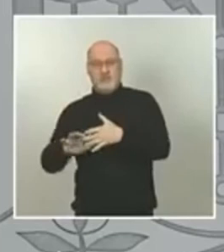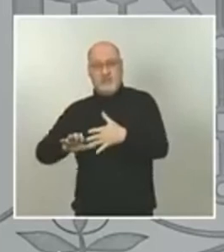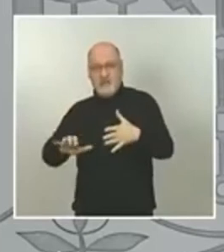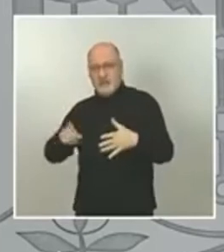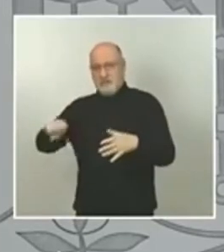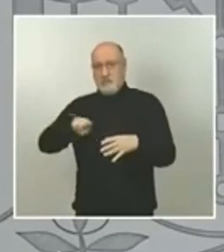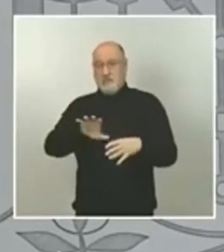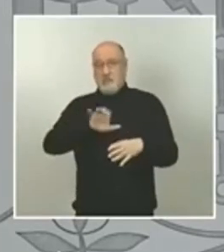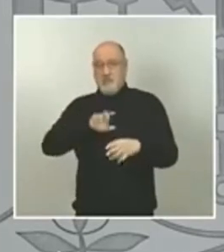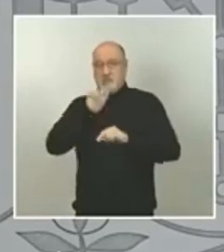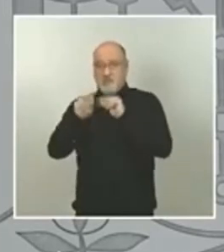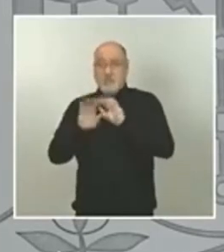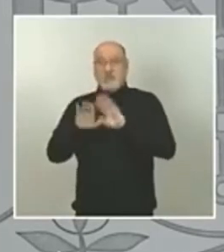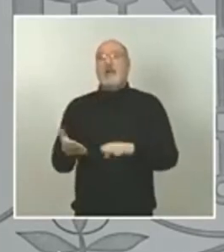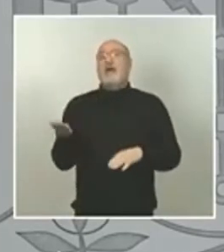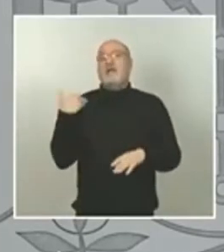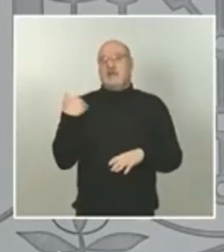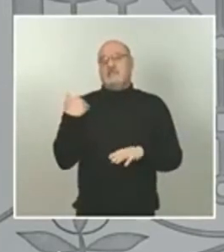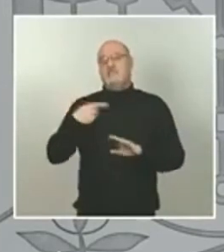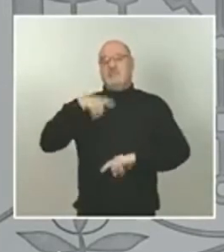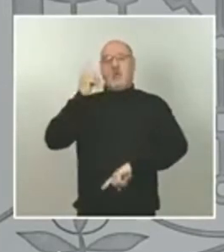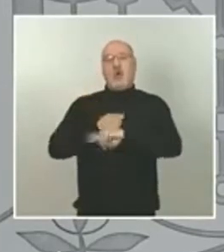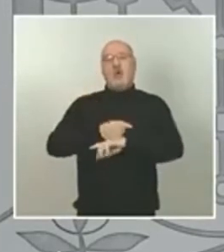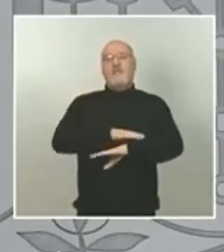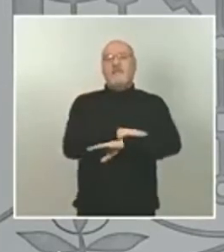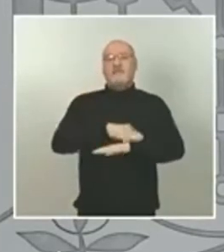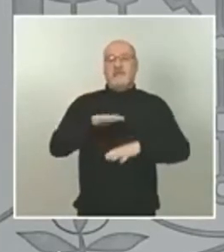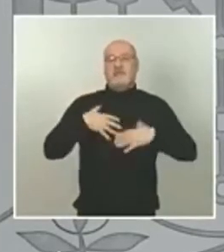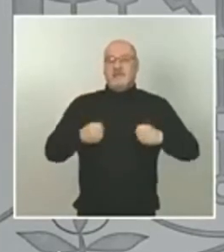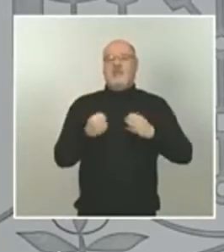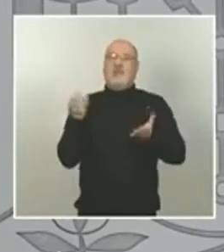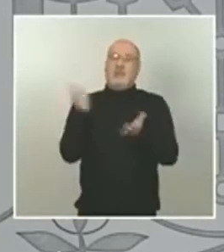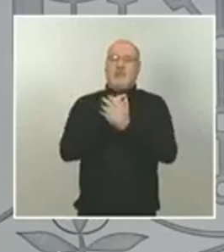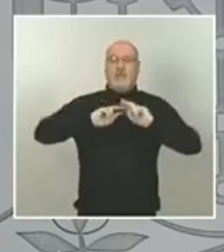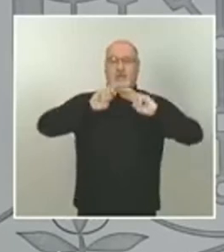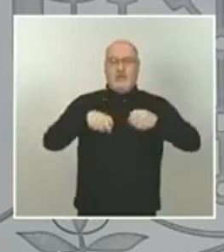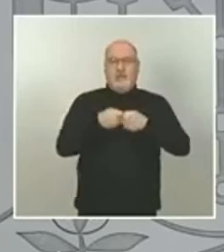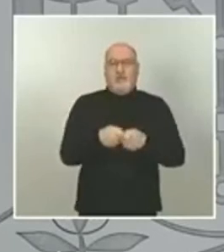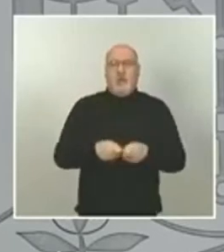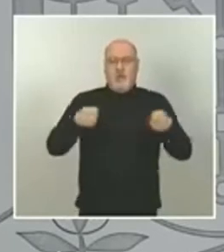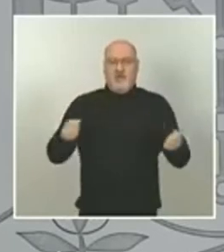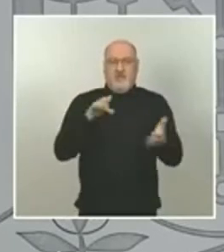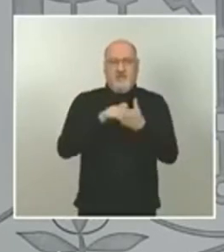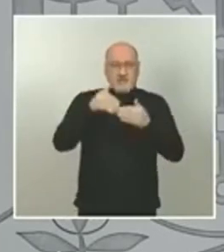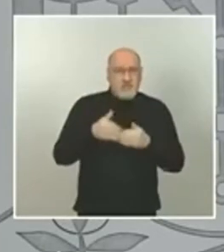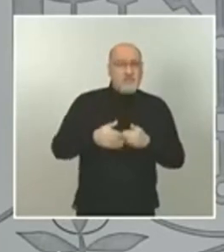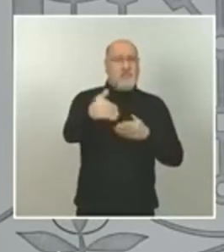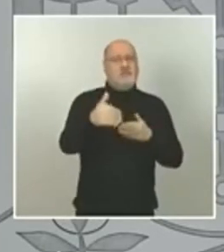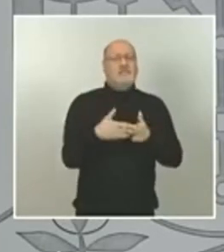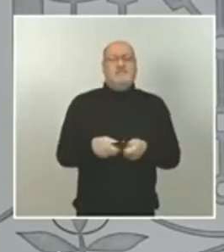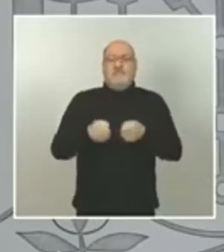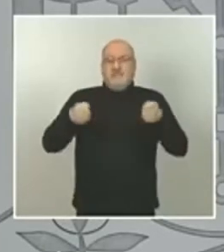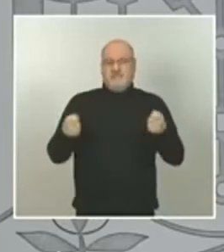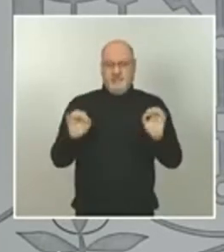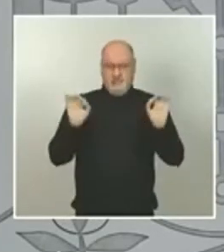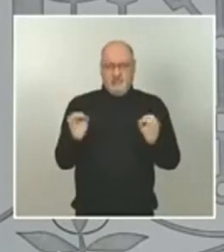ayer procedimos a través de esta orden ministerial a renovar, a prorrogar en este caso esta cuarentena con respecto